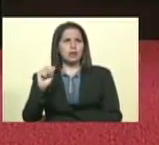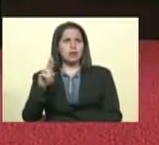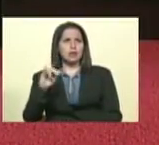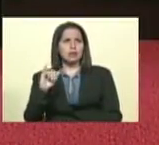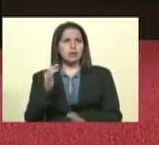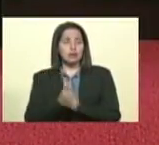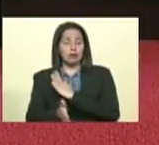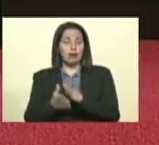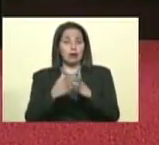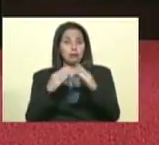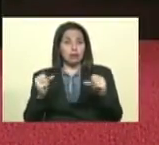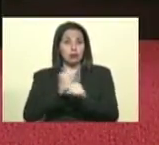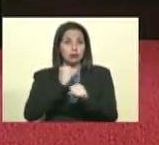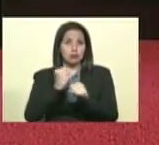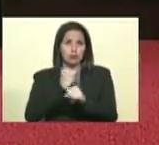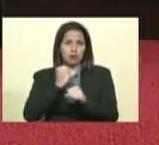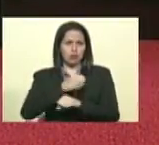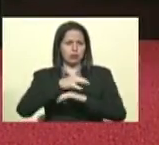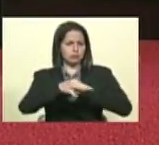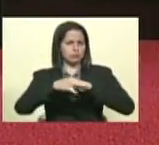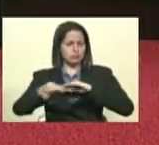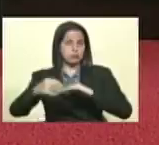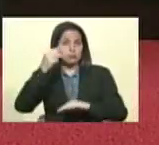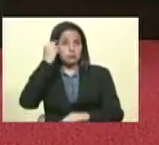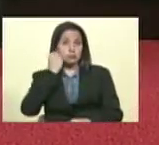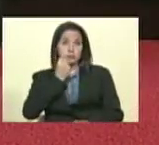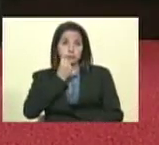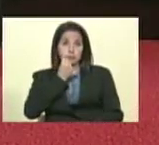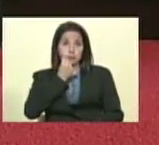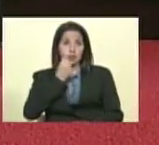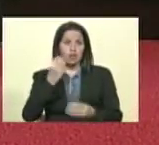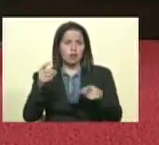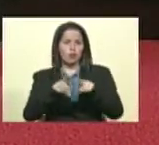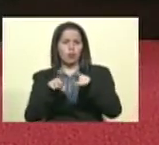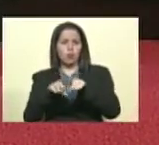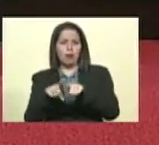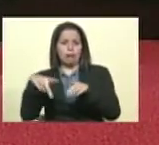a los trabajadores del municipio de Sucre es un trato de esclavo.